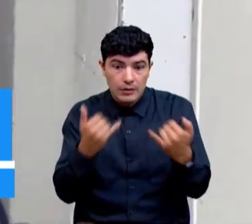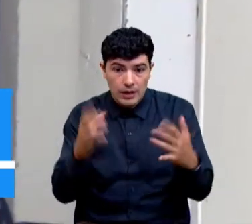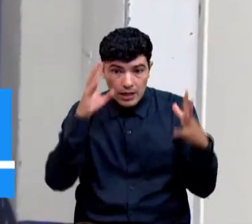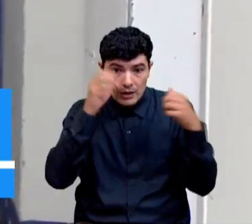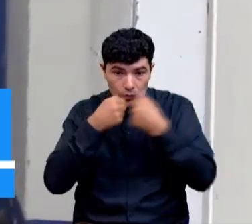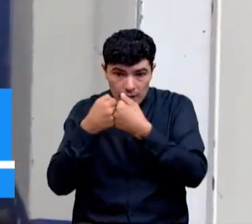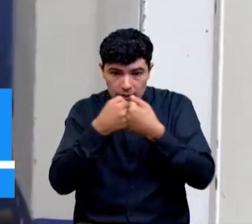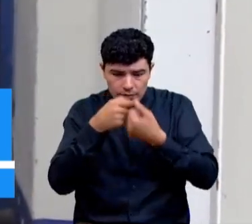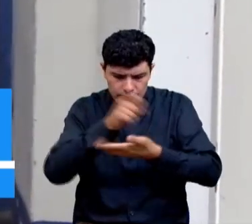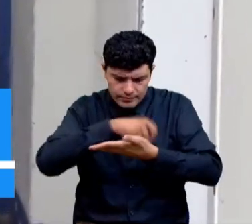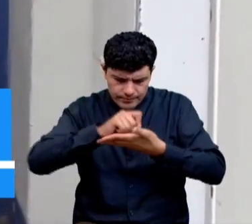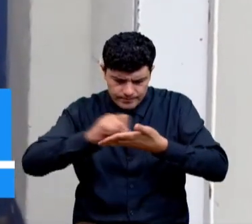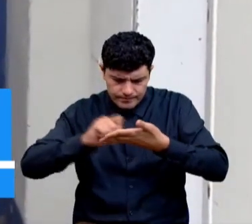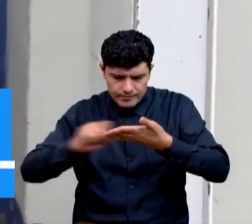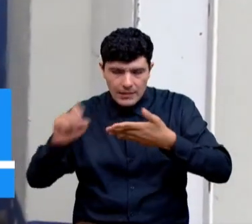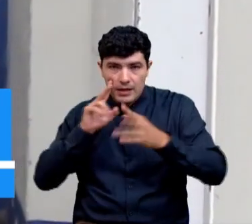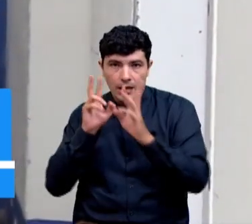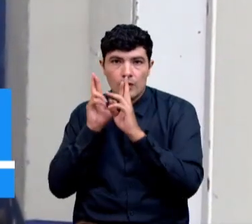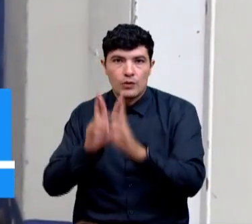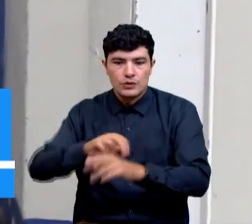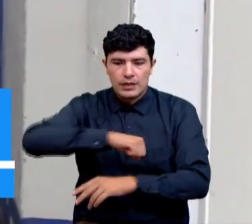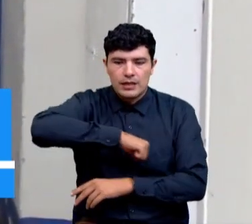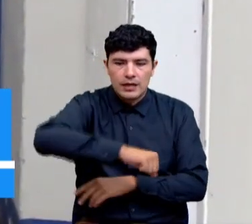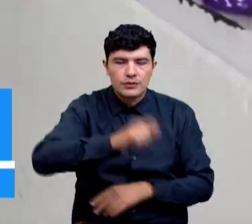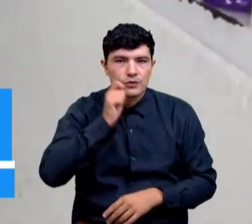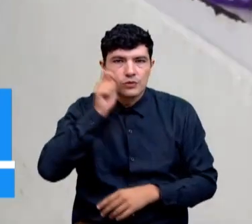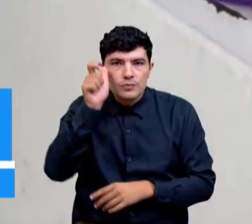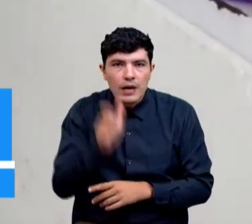es un paso hacia la garantía de los derechos humanos de